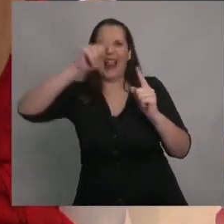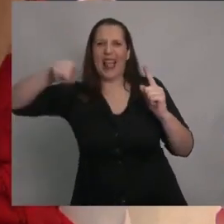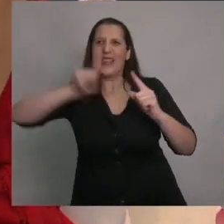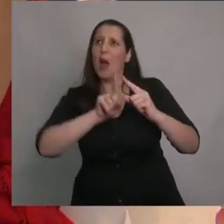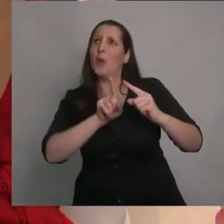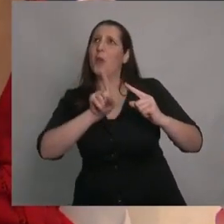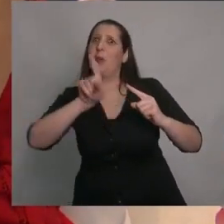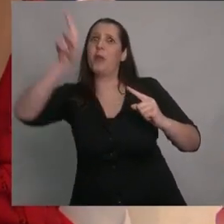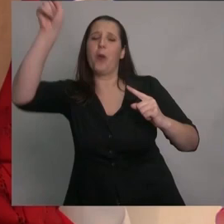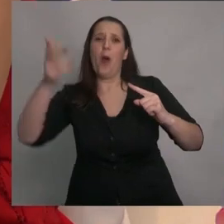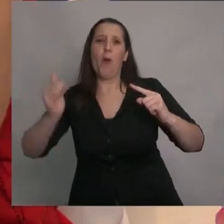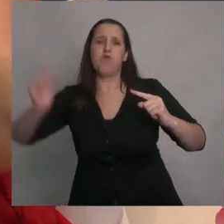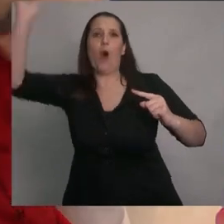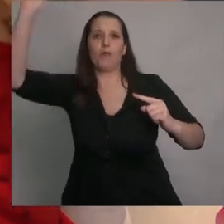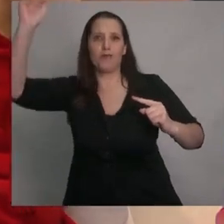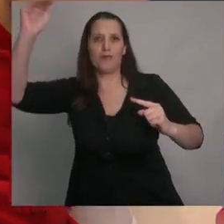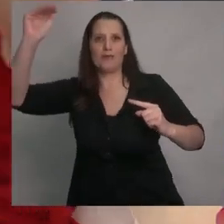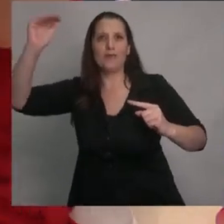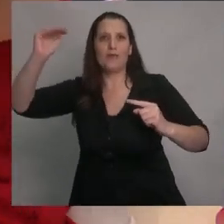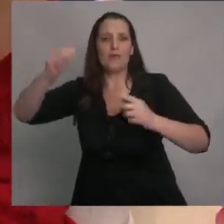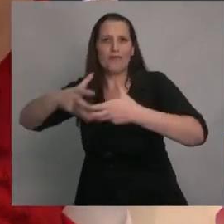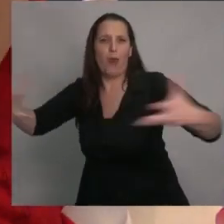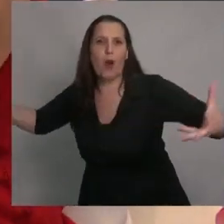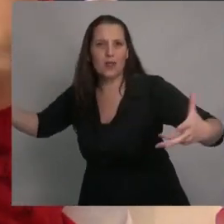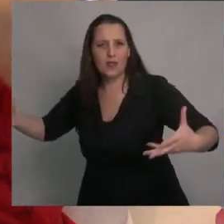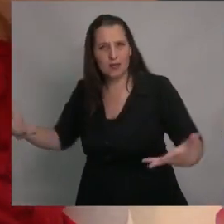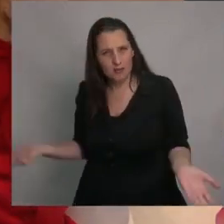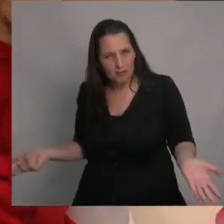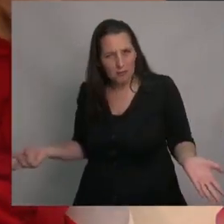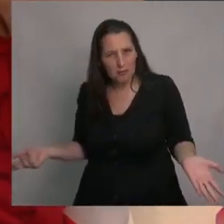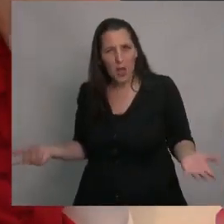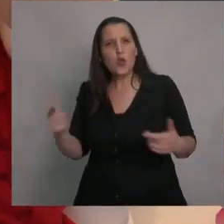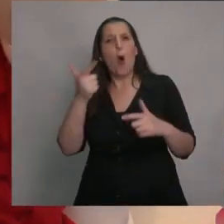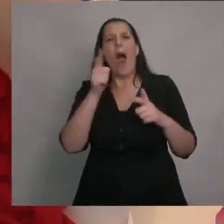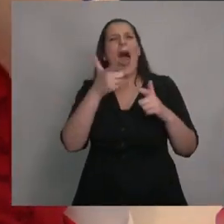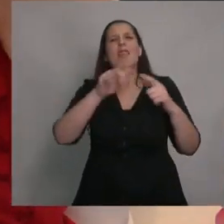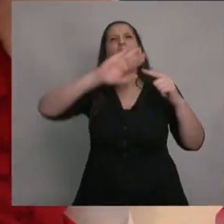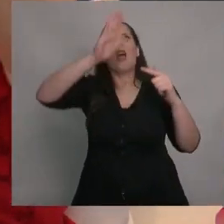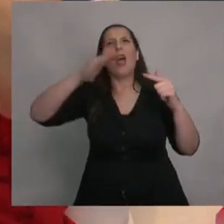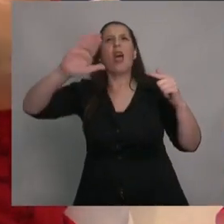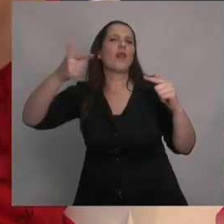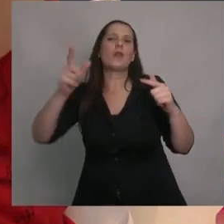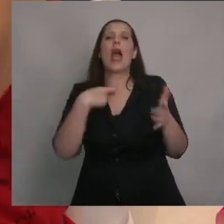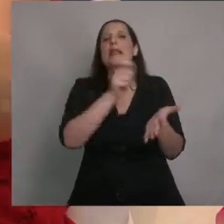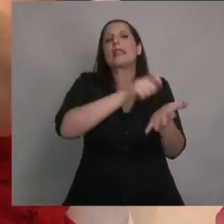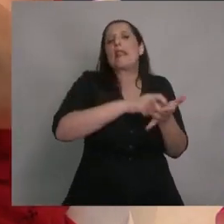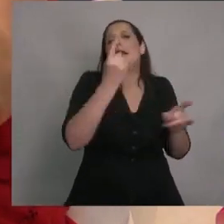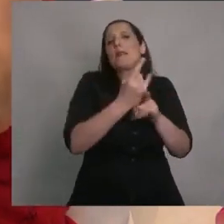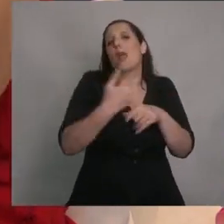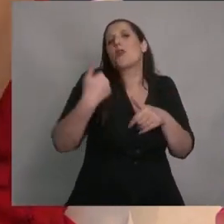sin oscilaciones ni cambios de rumbo. Lo normal en una estadística es que las